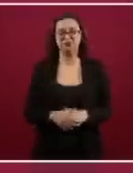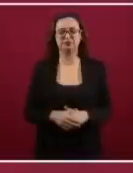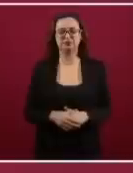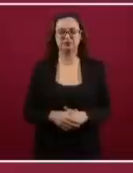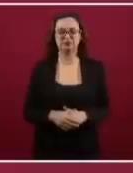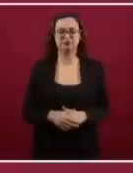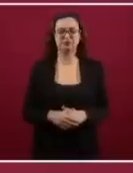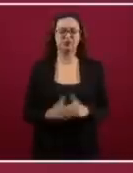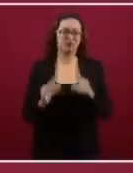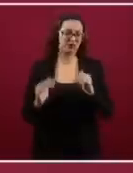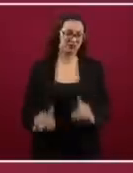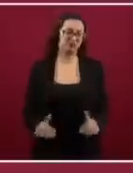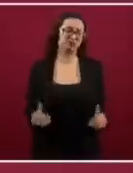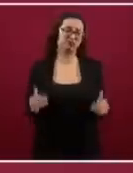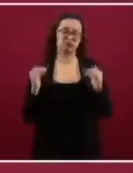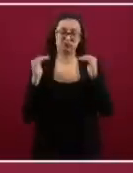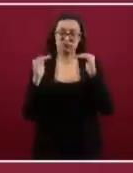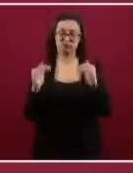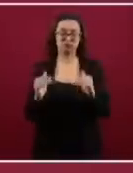trascendente,